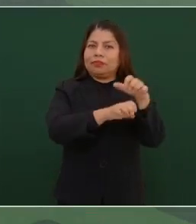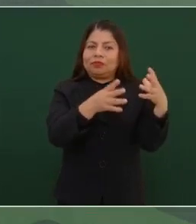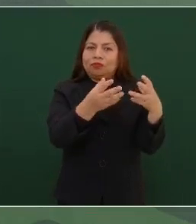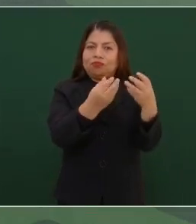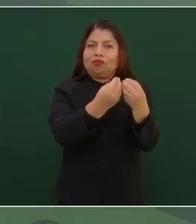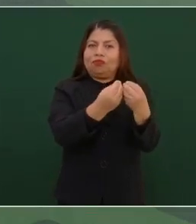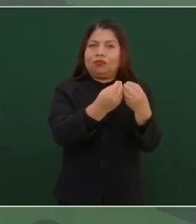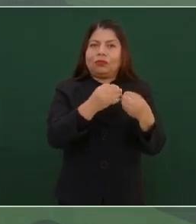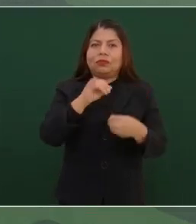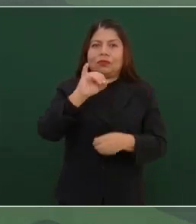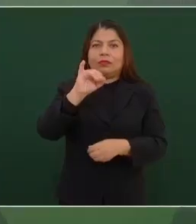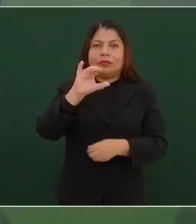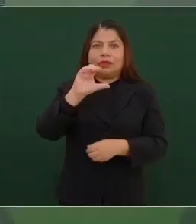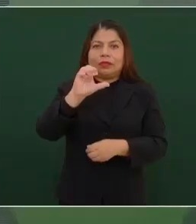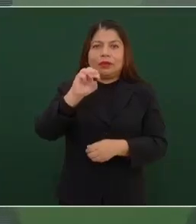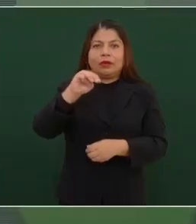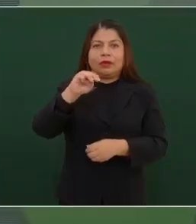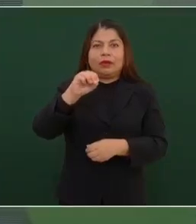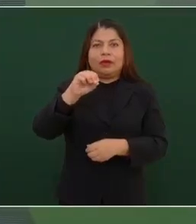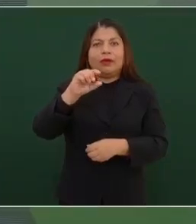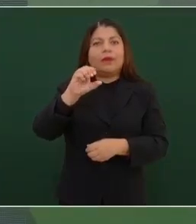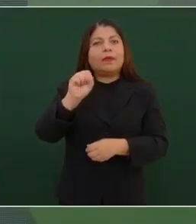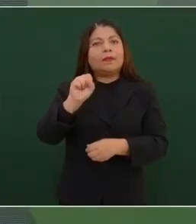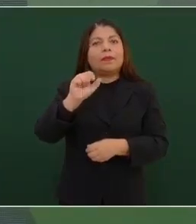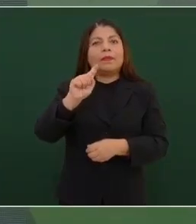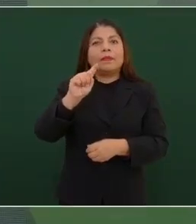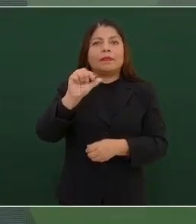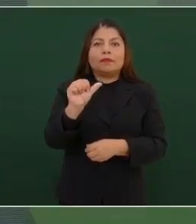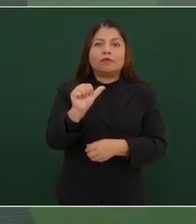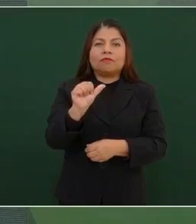Es ICA, Mota y…